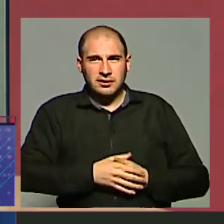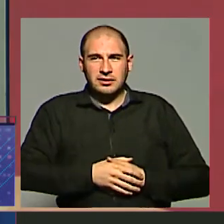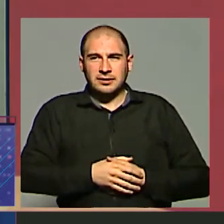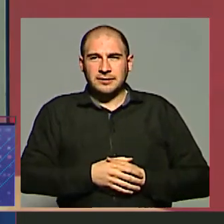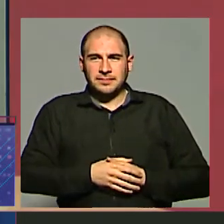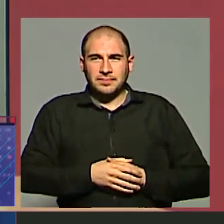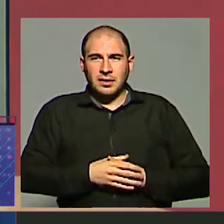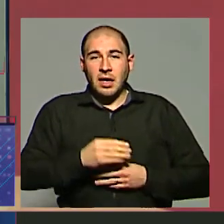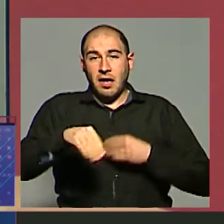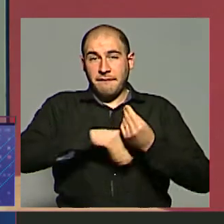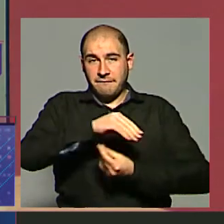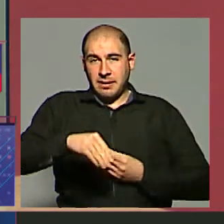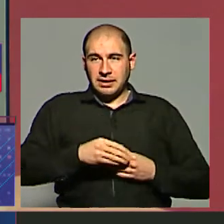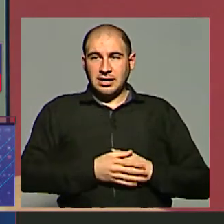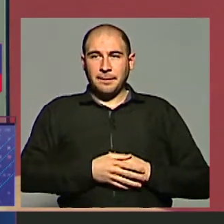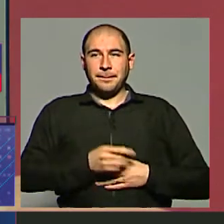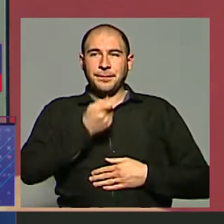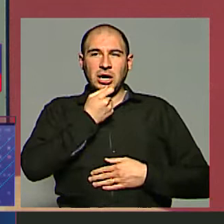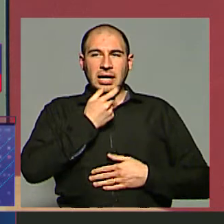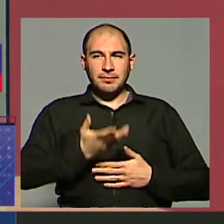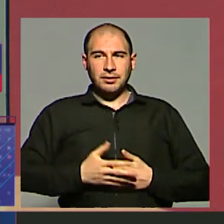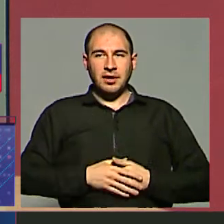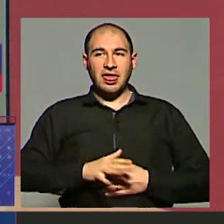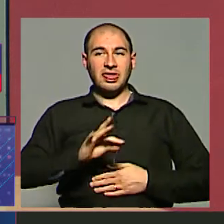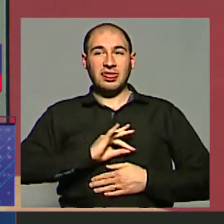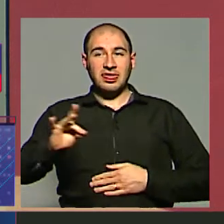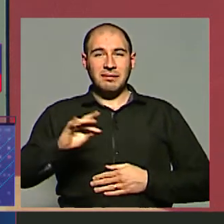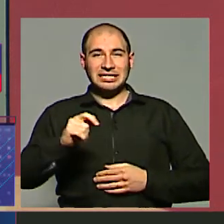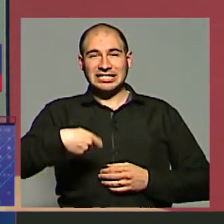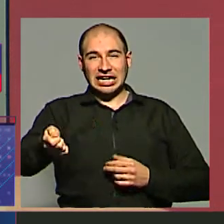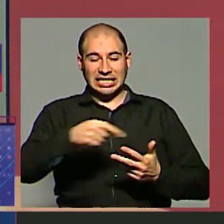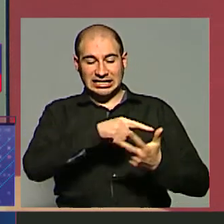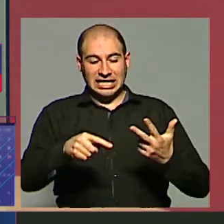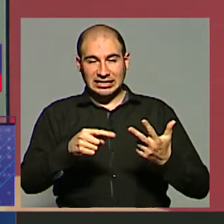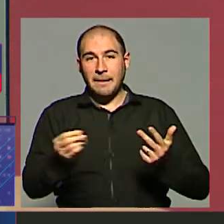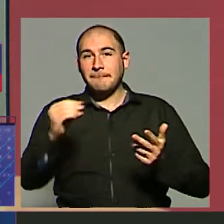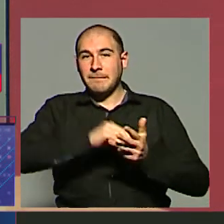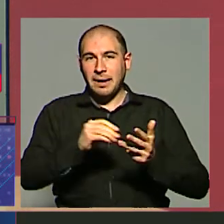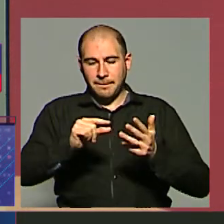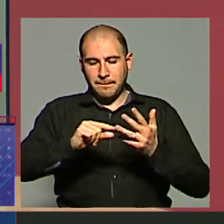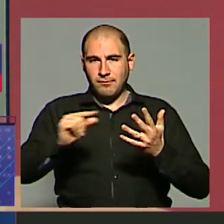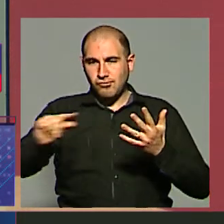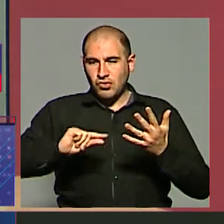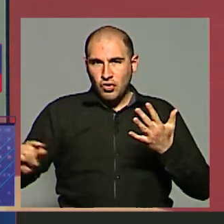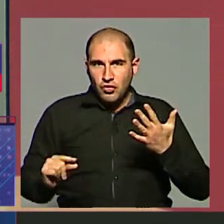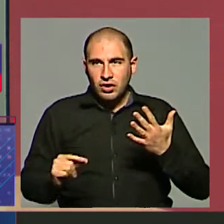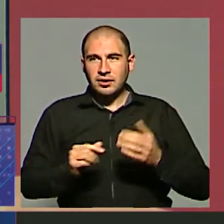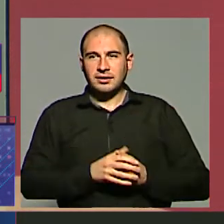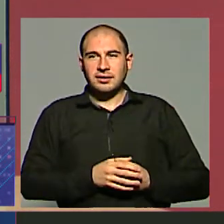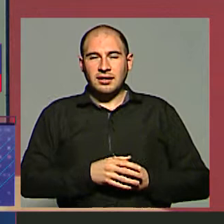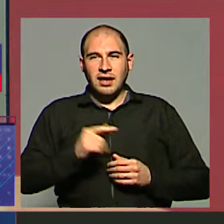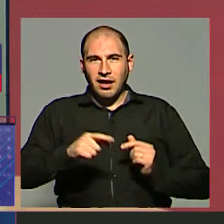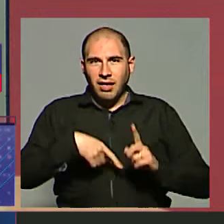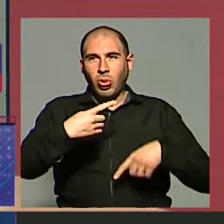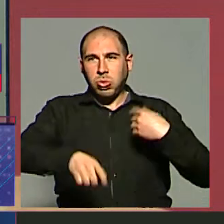Bueno, cuando una familia tiene, por ejemplo, endeudamiento con 3 tarjetas de crédito y además tiene otros créditos, termina siendo una bola